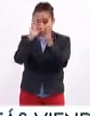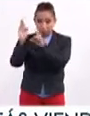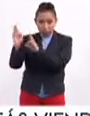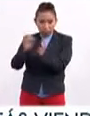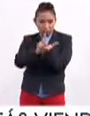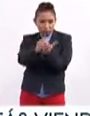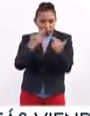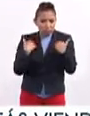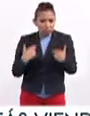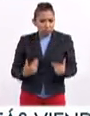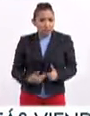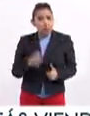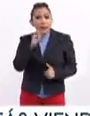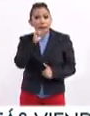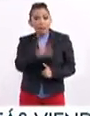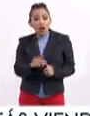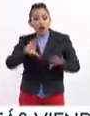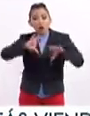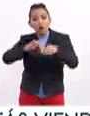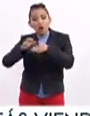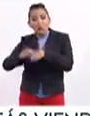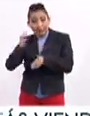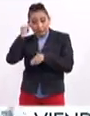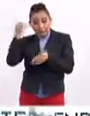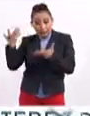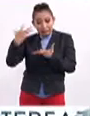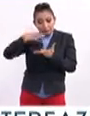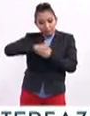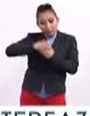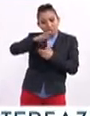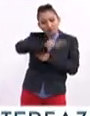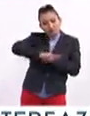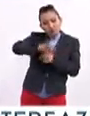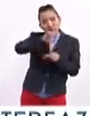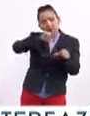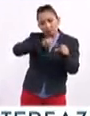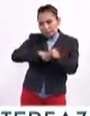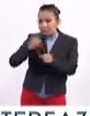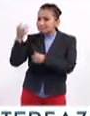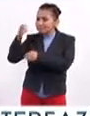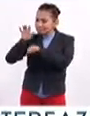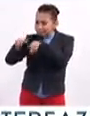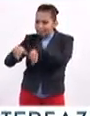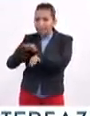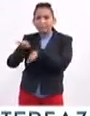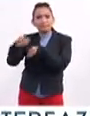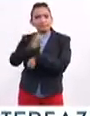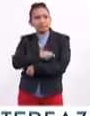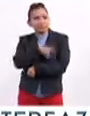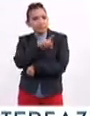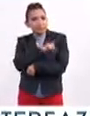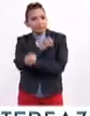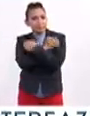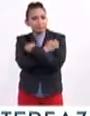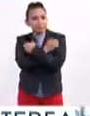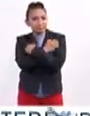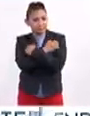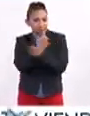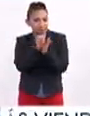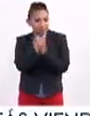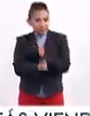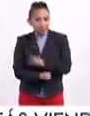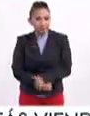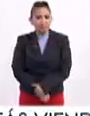por los derechos humanos e incluye a las comunidades indígenas en sectores sociales, económicos, de salud y de educación, por